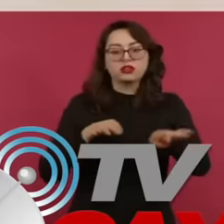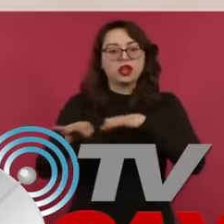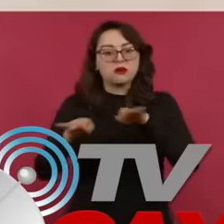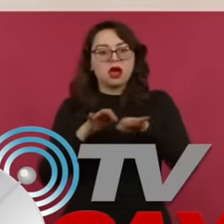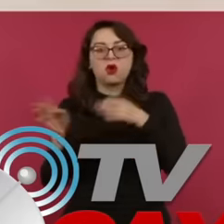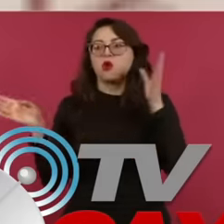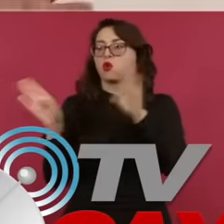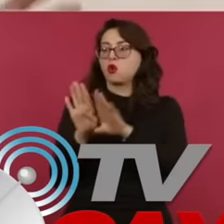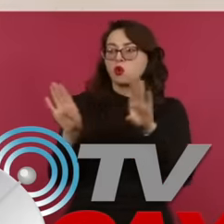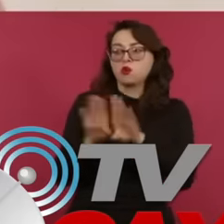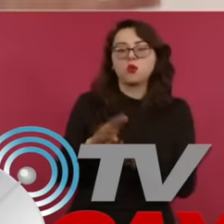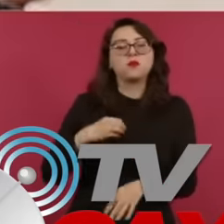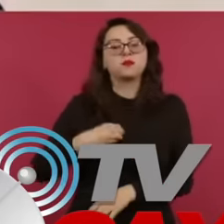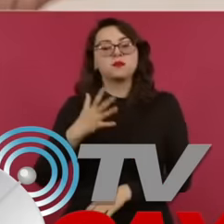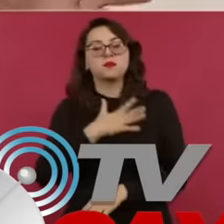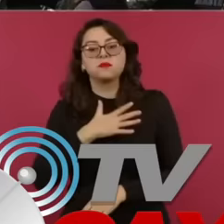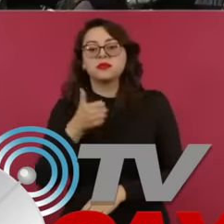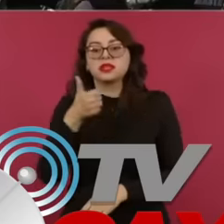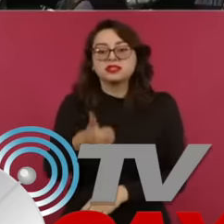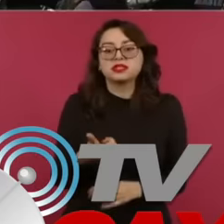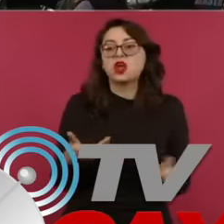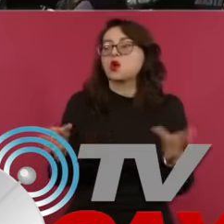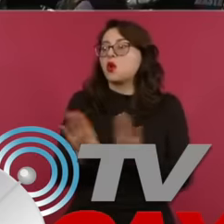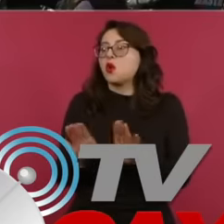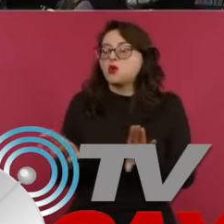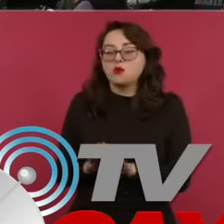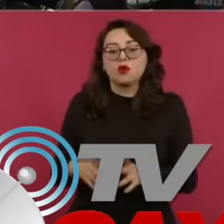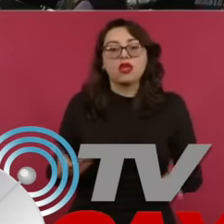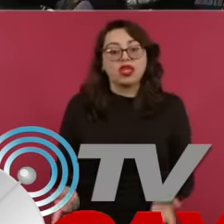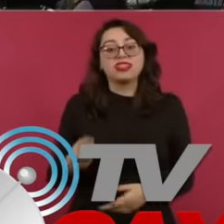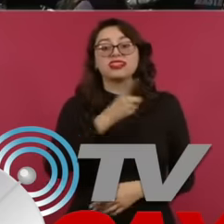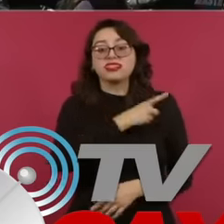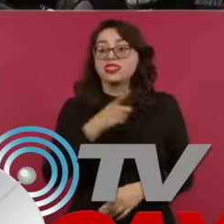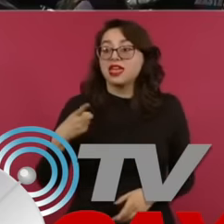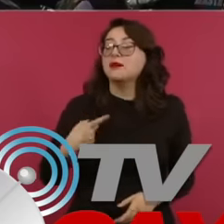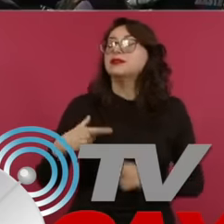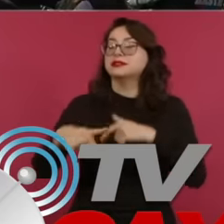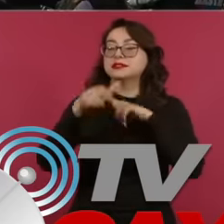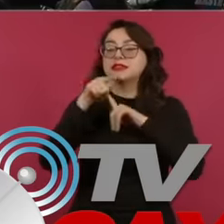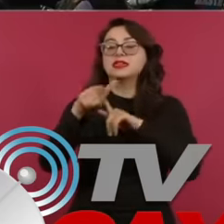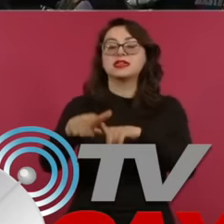Entonces vamos a dejar esbozados proyectos